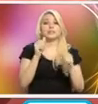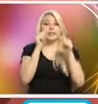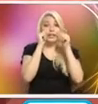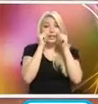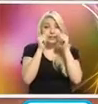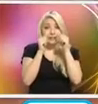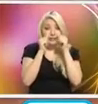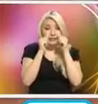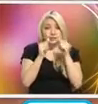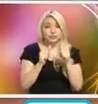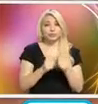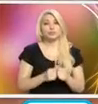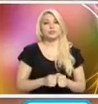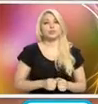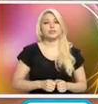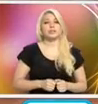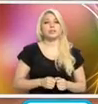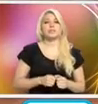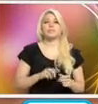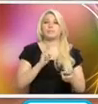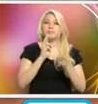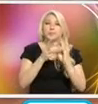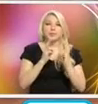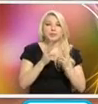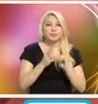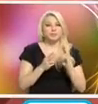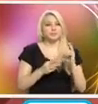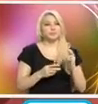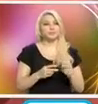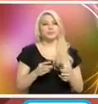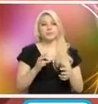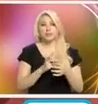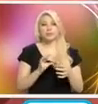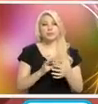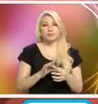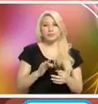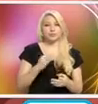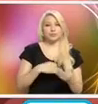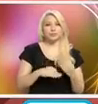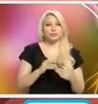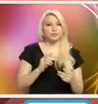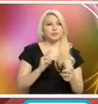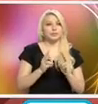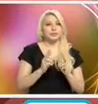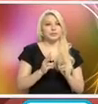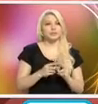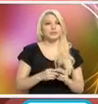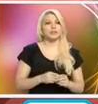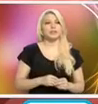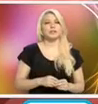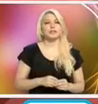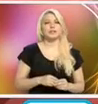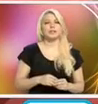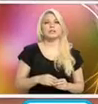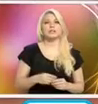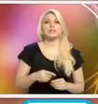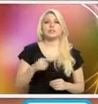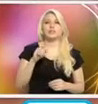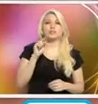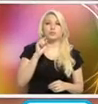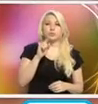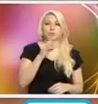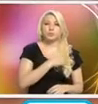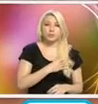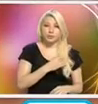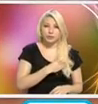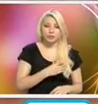a encontrarse? Un punto clave que siempre le digo a mis pacientes, a la gente con la que trabajo, es identifica los talentos de tu hijo. Si tú